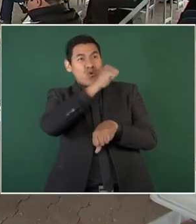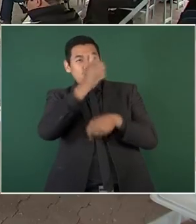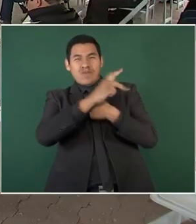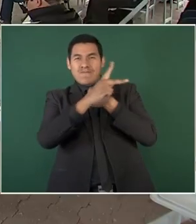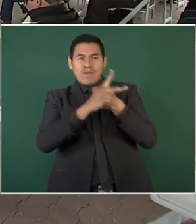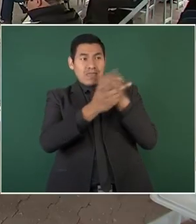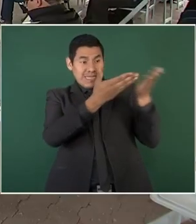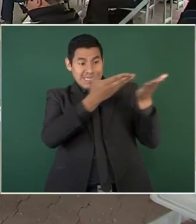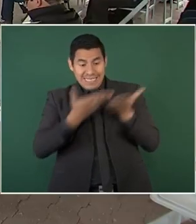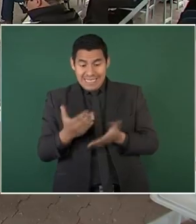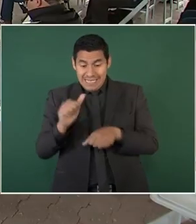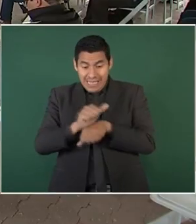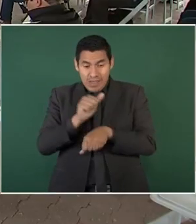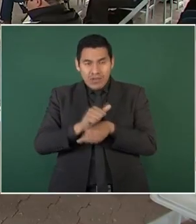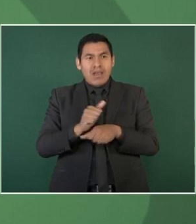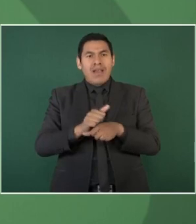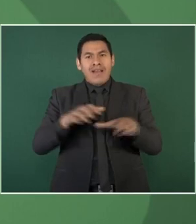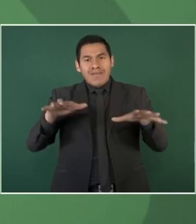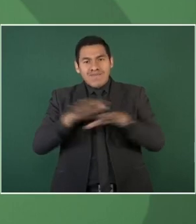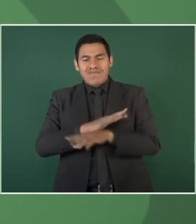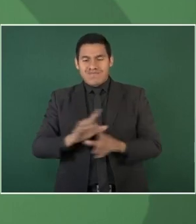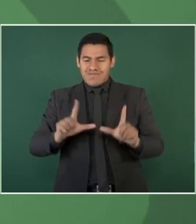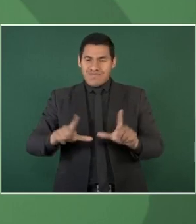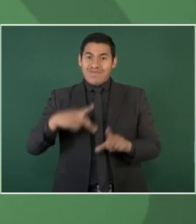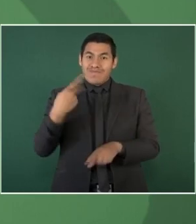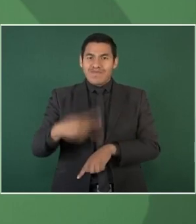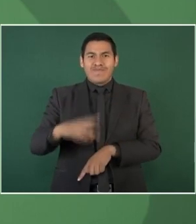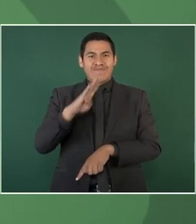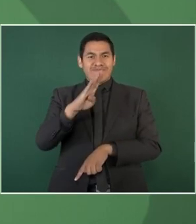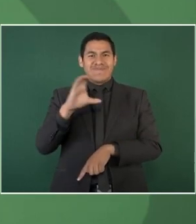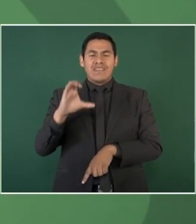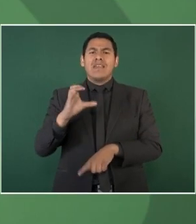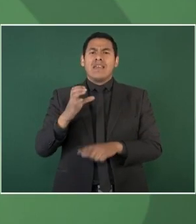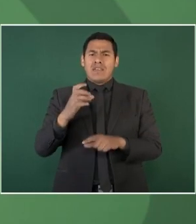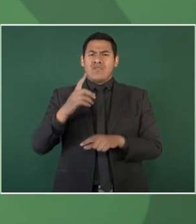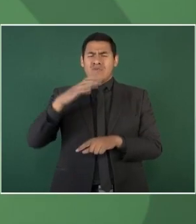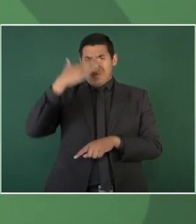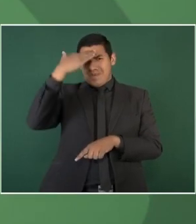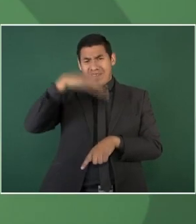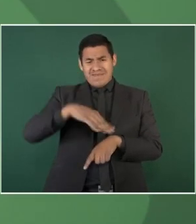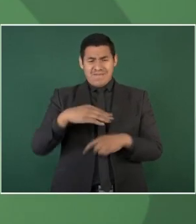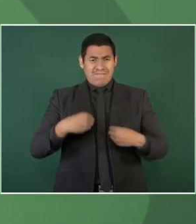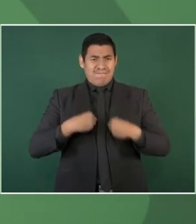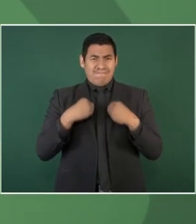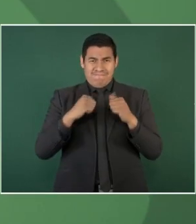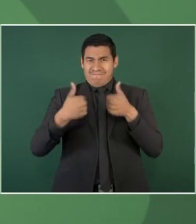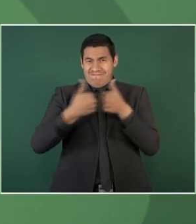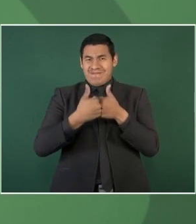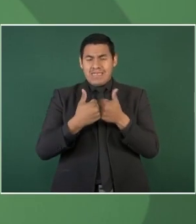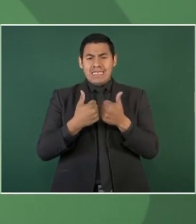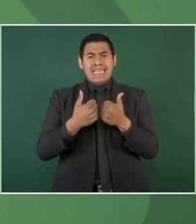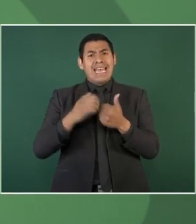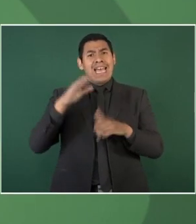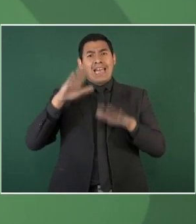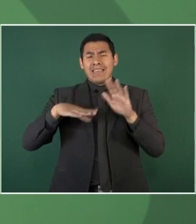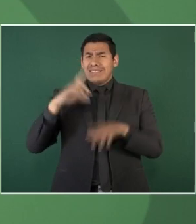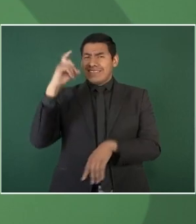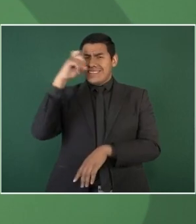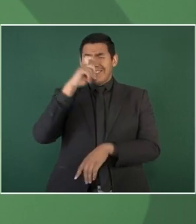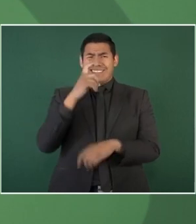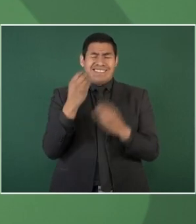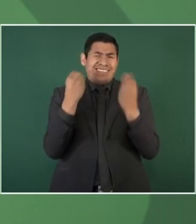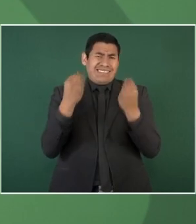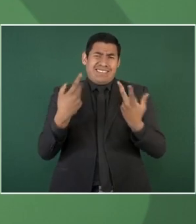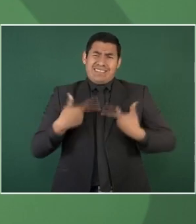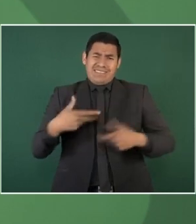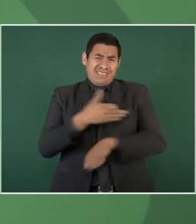para quienes vivimos en frontera sabemos de la necesidad que había de un decreto tan sensible para las miles de familias